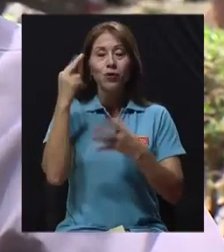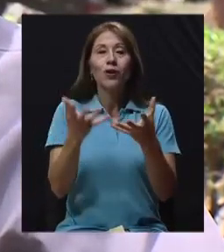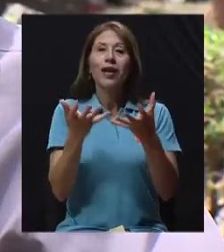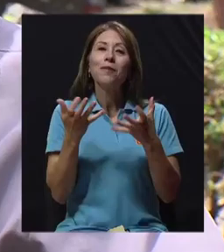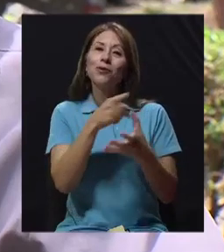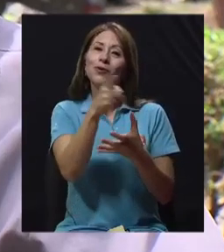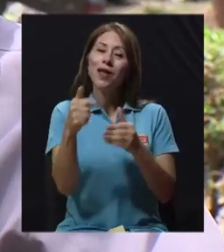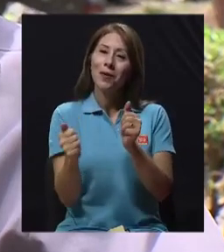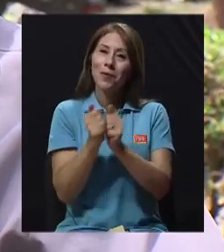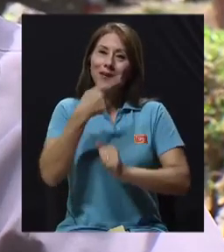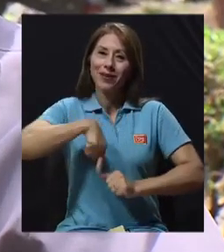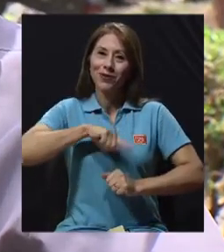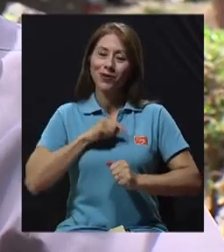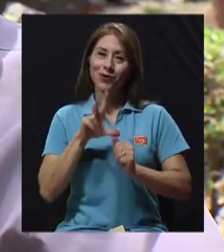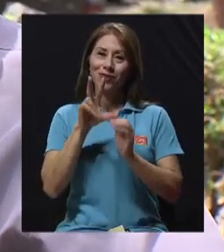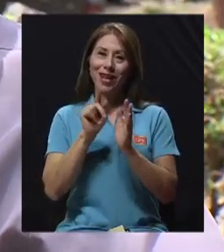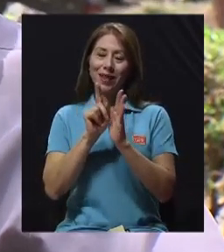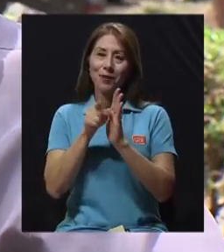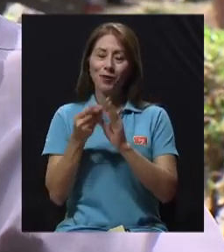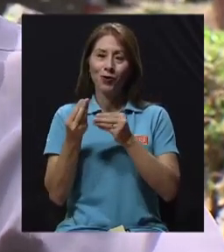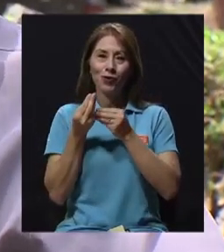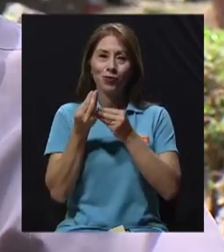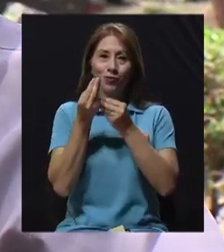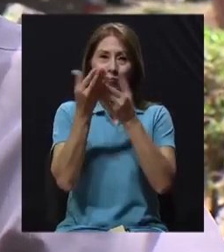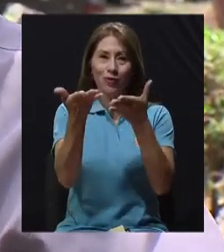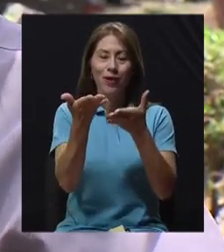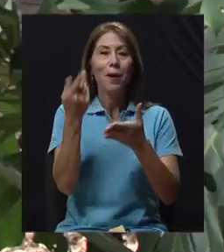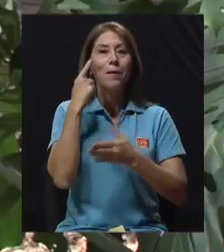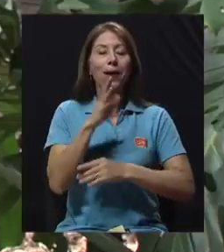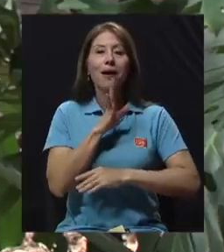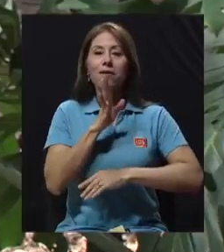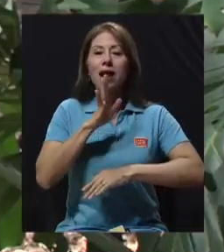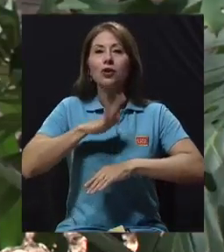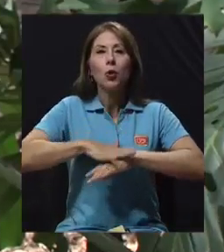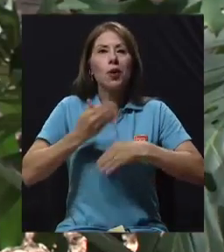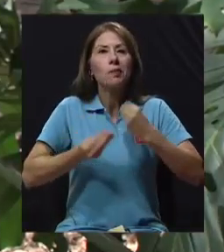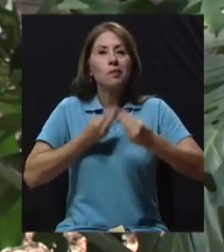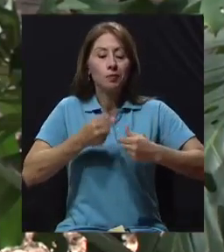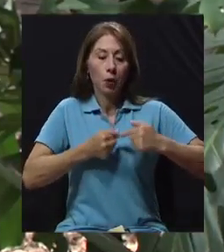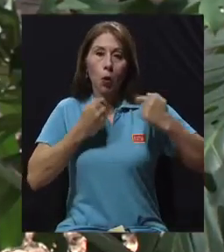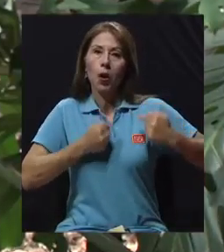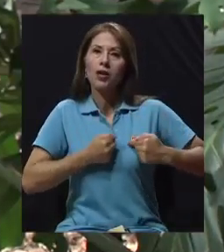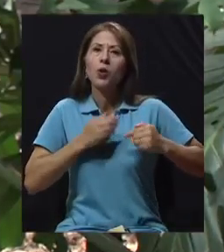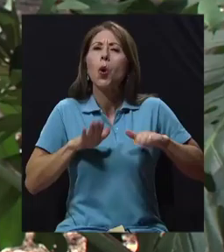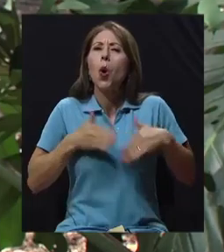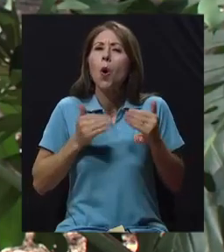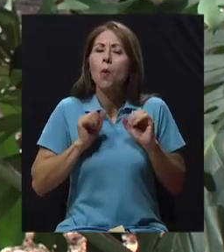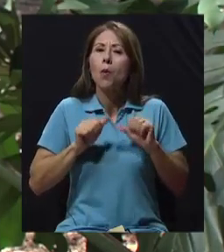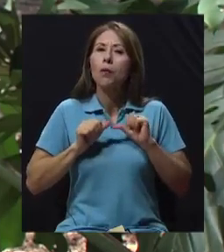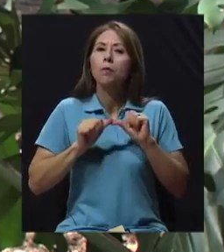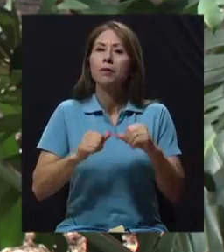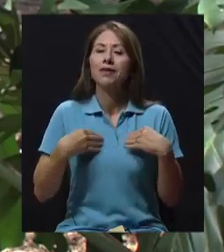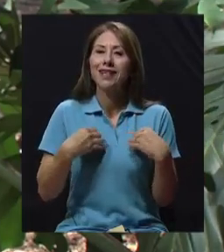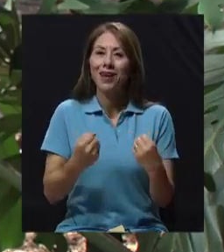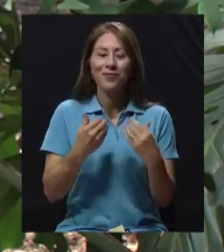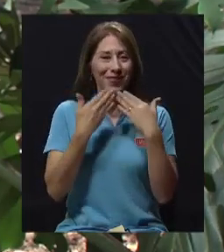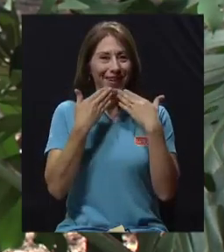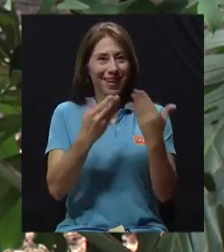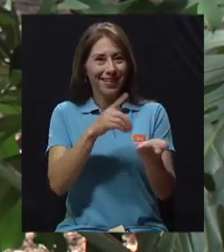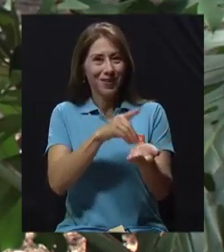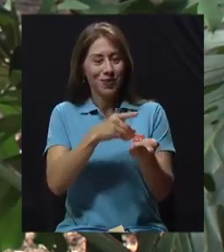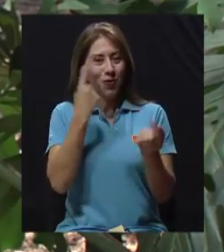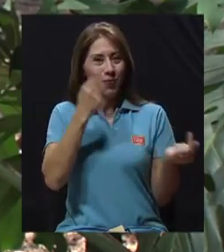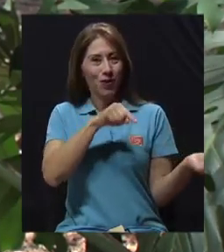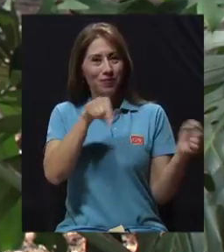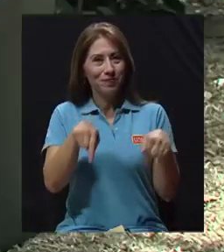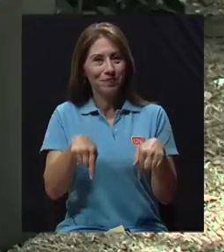queremos que usted nos acompañe durante estos 30 minutos de información para poder hablar de cómo mantener a nuestro corazón sano. Y doctor, gracias por su